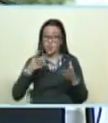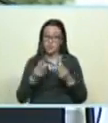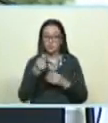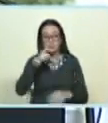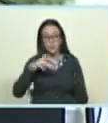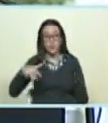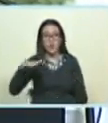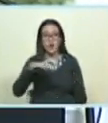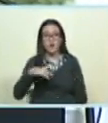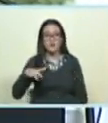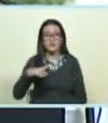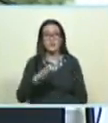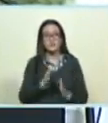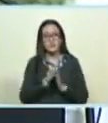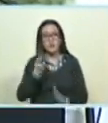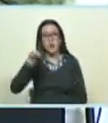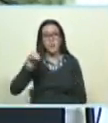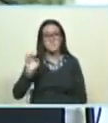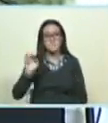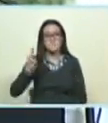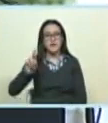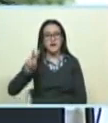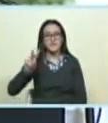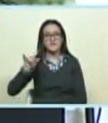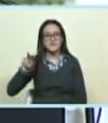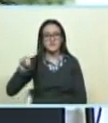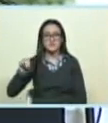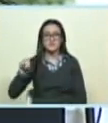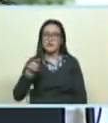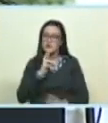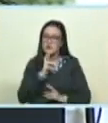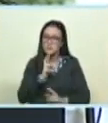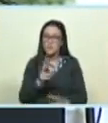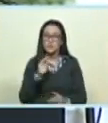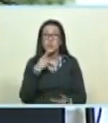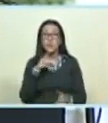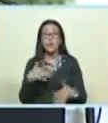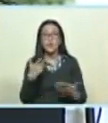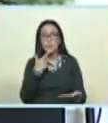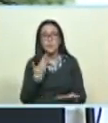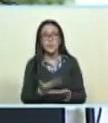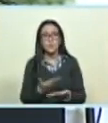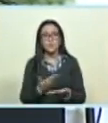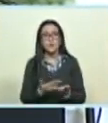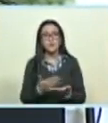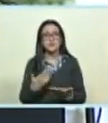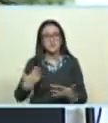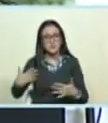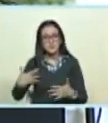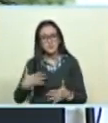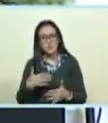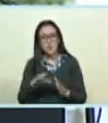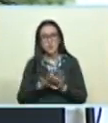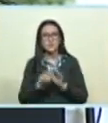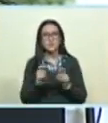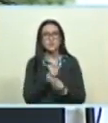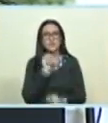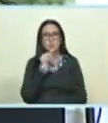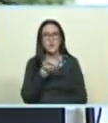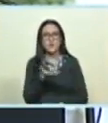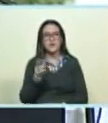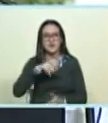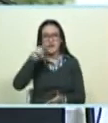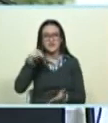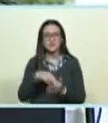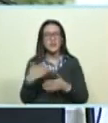Yo quisiera que Mary Maldonado responda y proponga qué están haciendo ustedes con la constituyente juvenil a